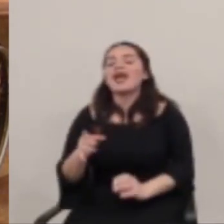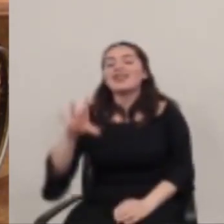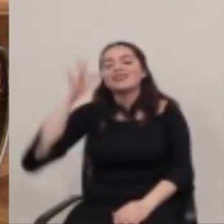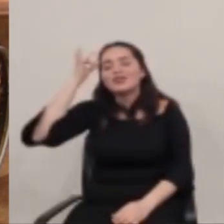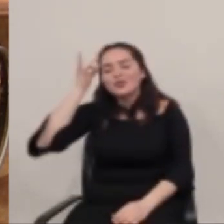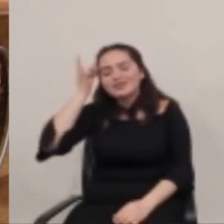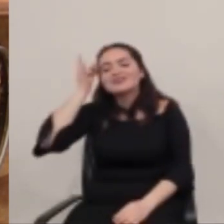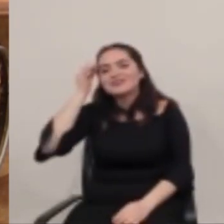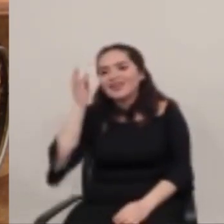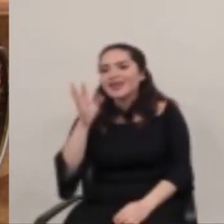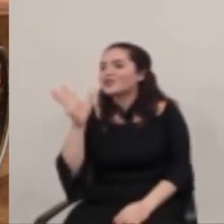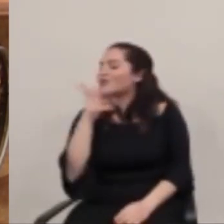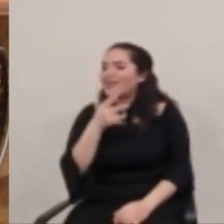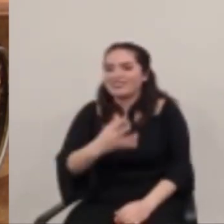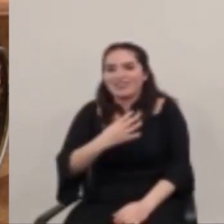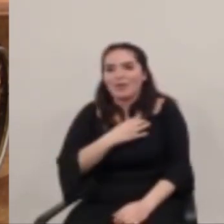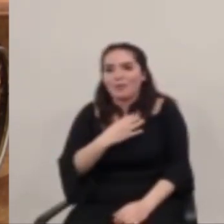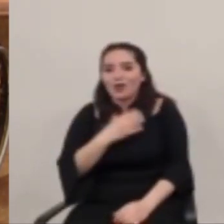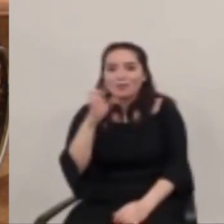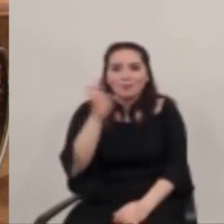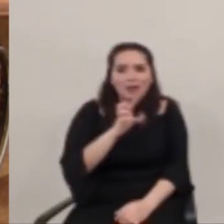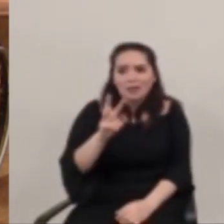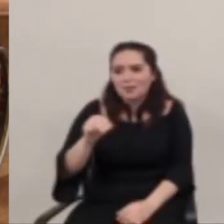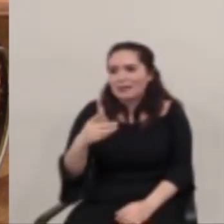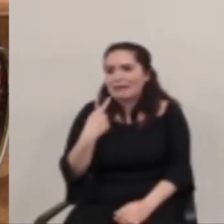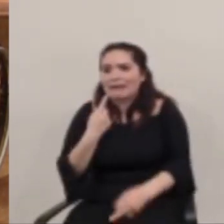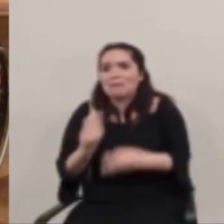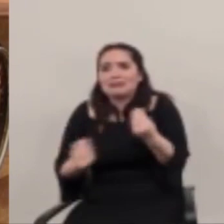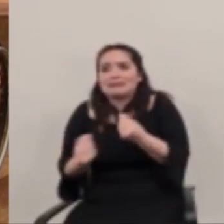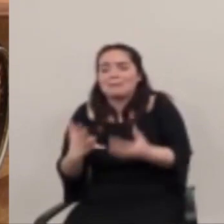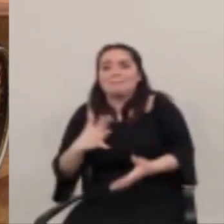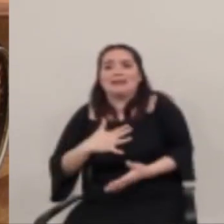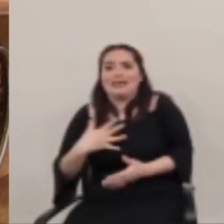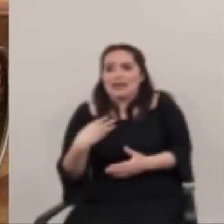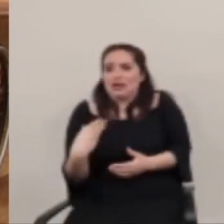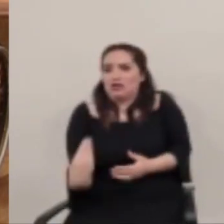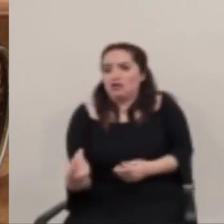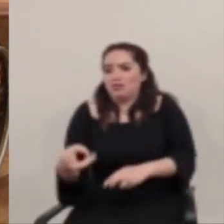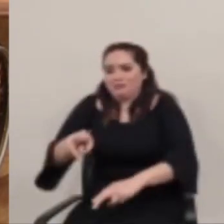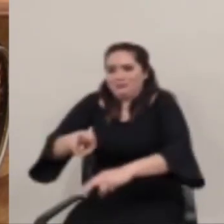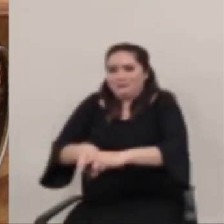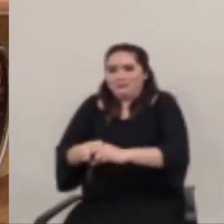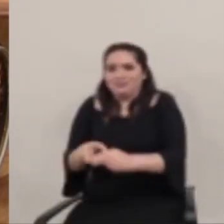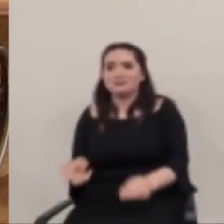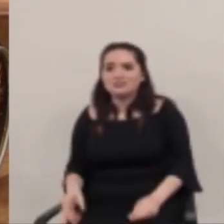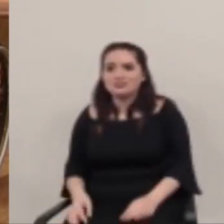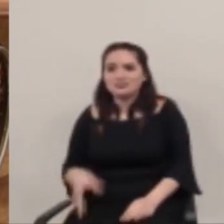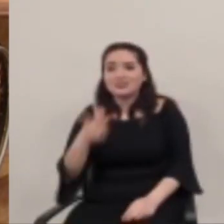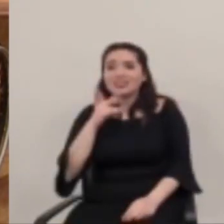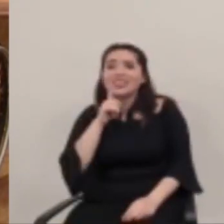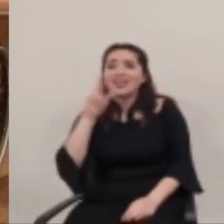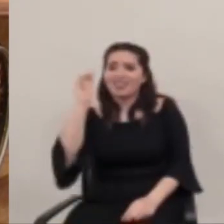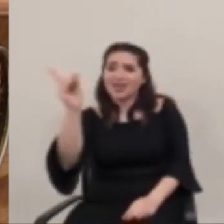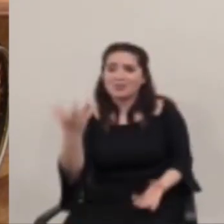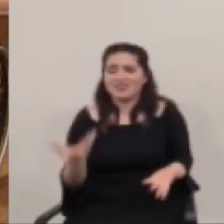era este temor de los papás, ¿qué iba a pasar con mi hijo? Como si estuviera con un alienígena sentado al lado porque tuviera alguna discapacidad.